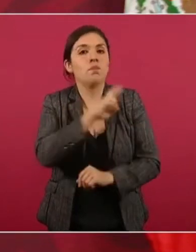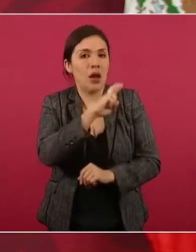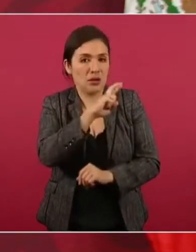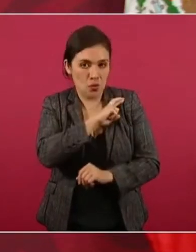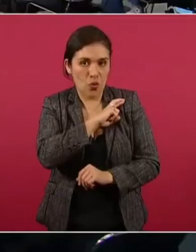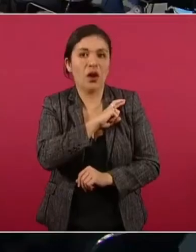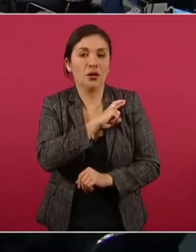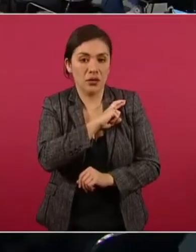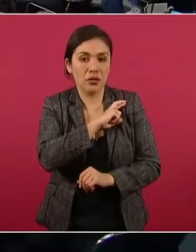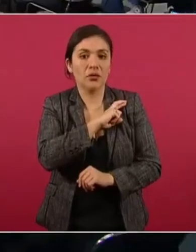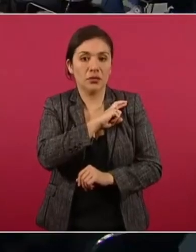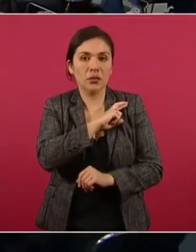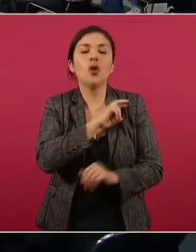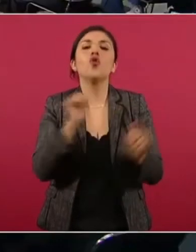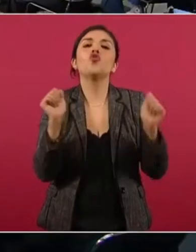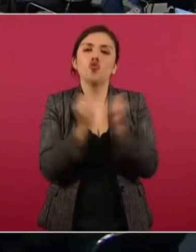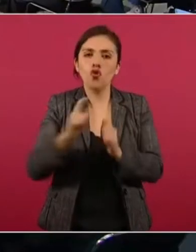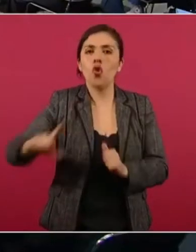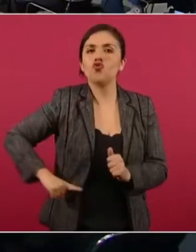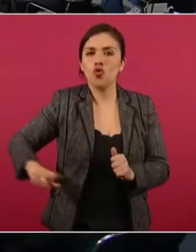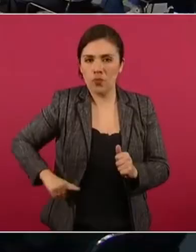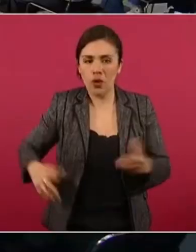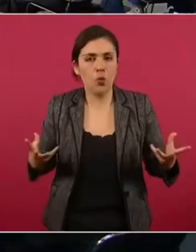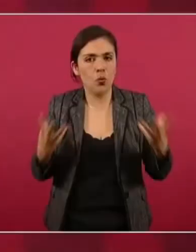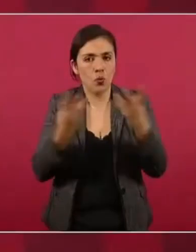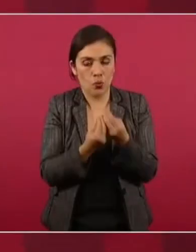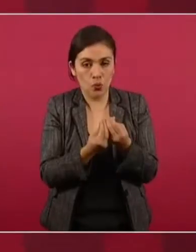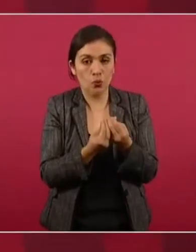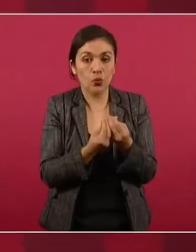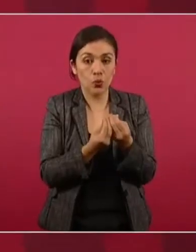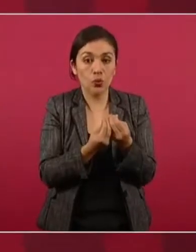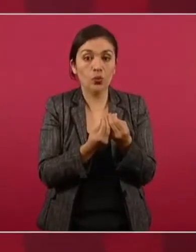privada, pública y privada.